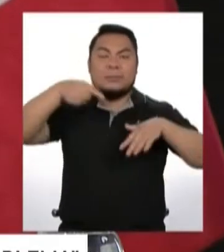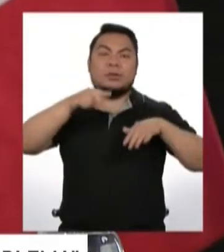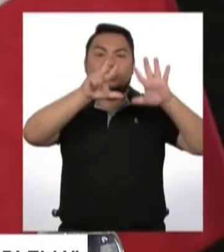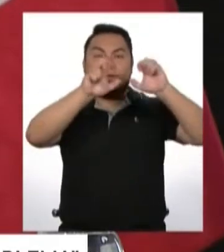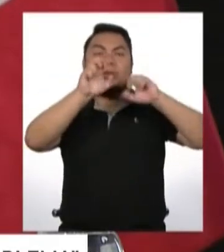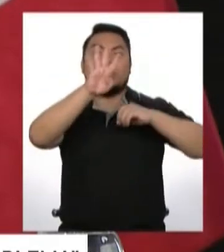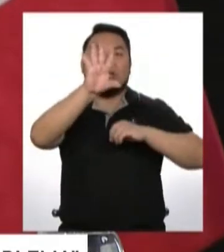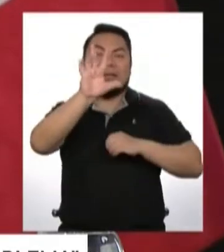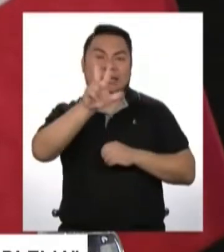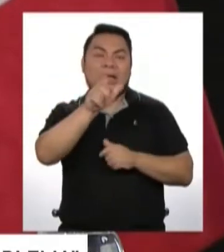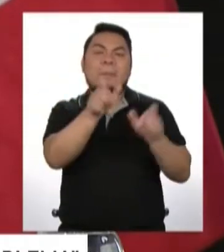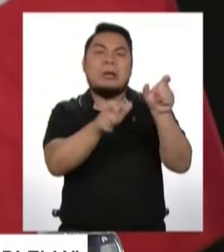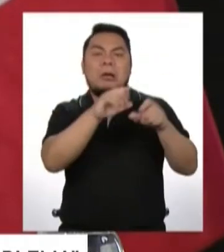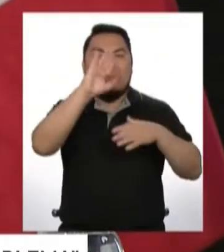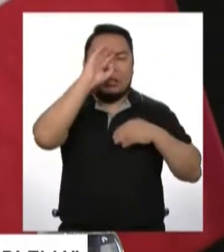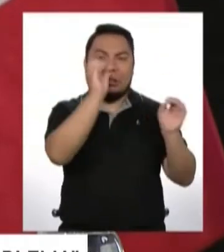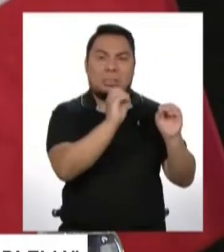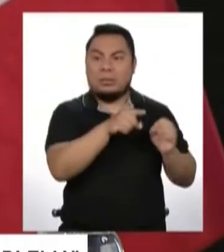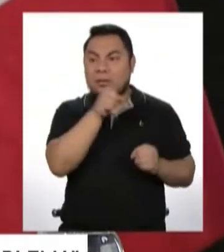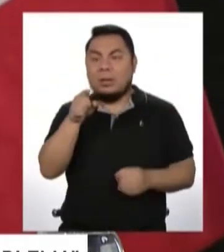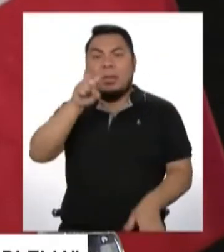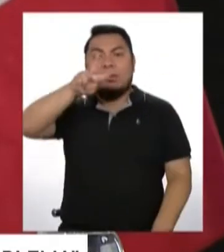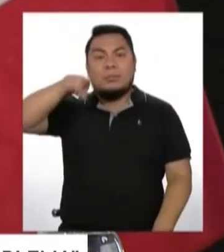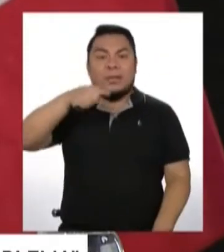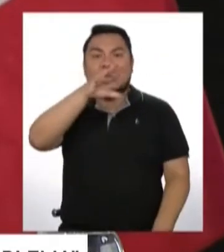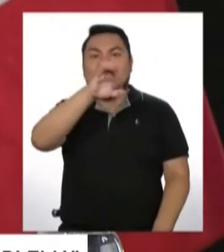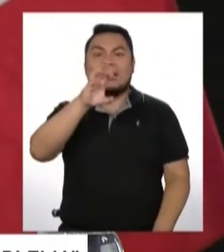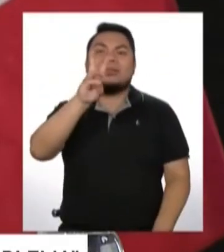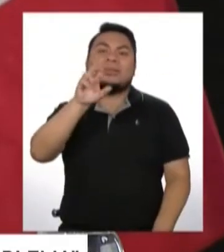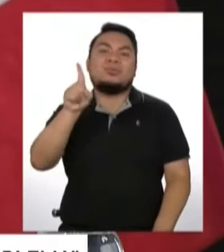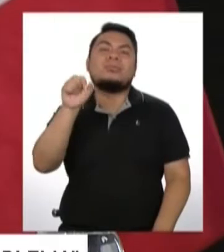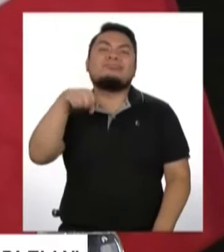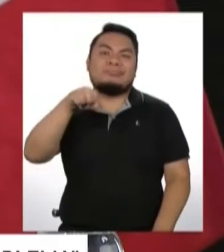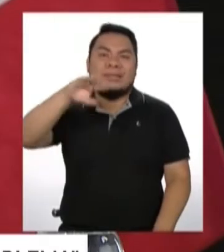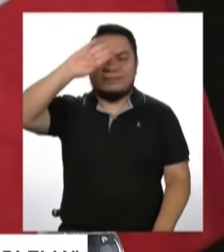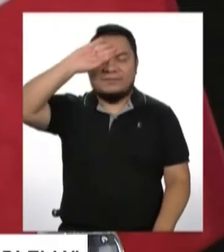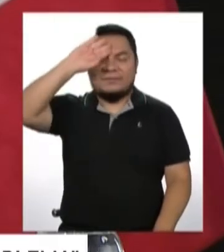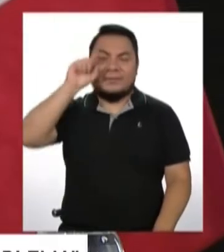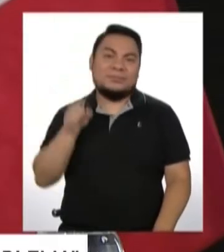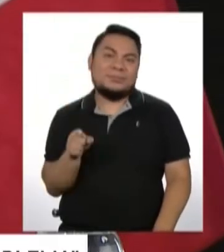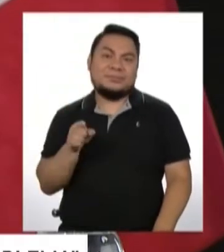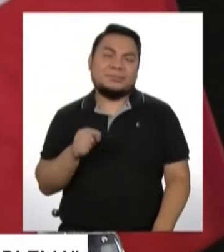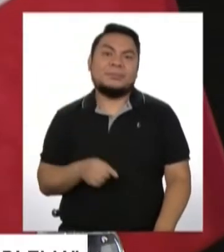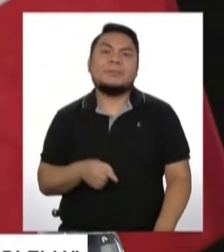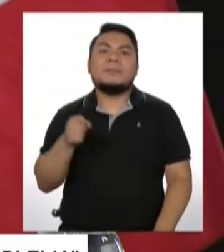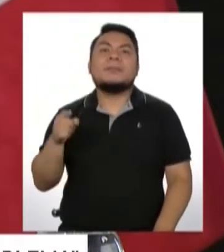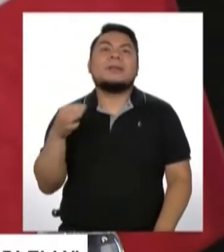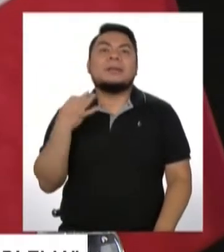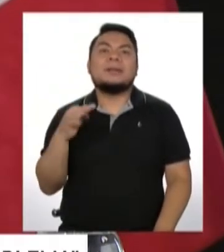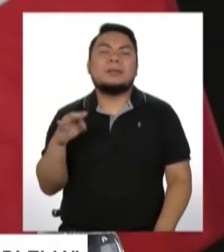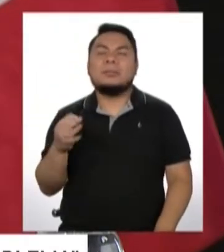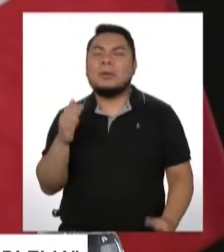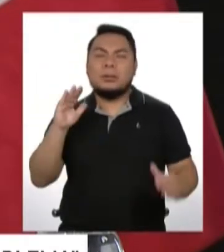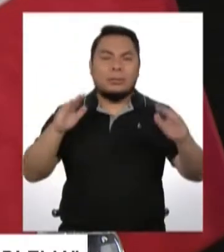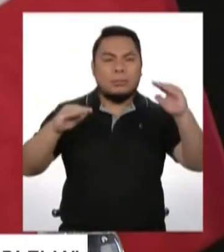17.853 negativos y 2.561 positivos. Aquí siempre sacamos una